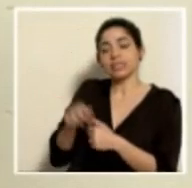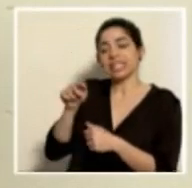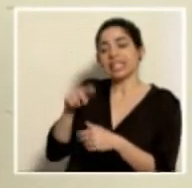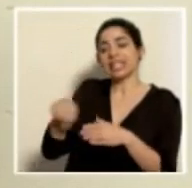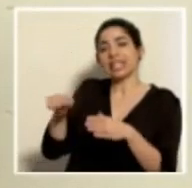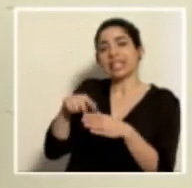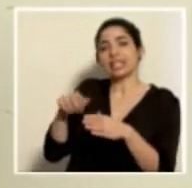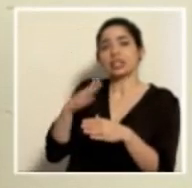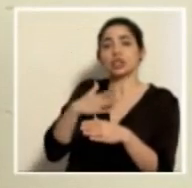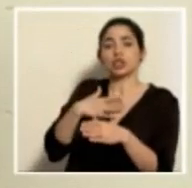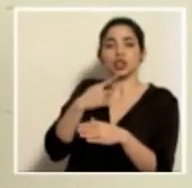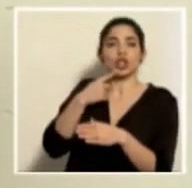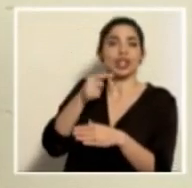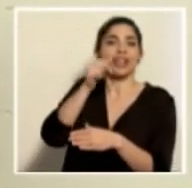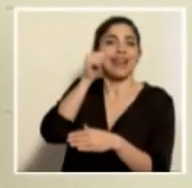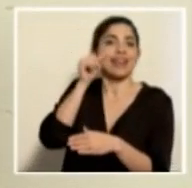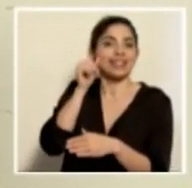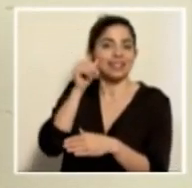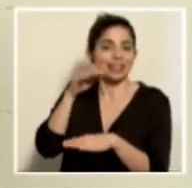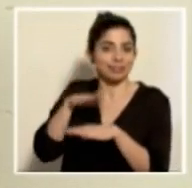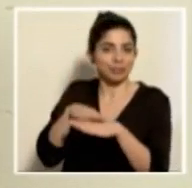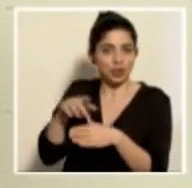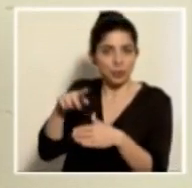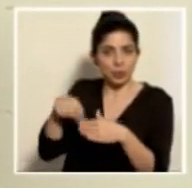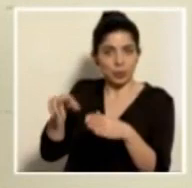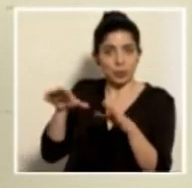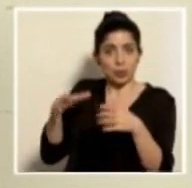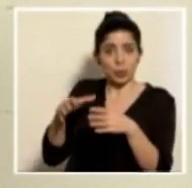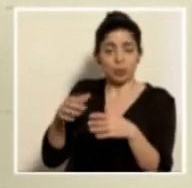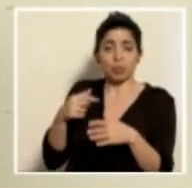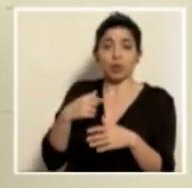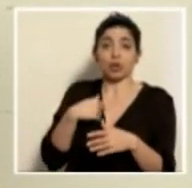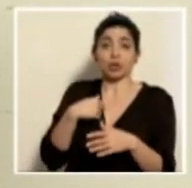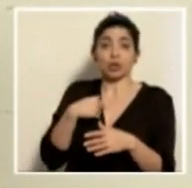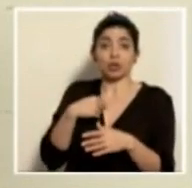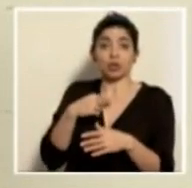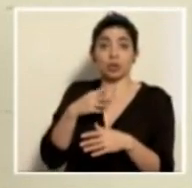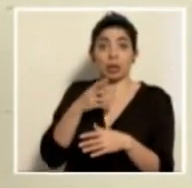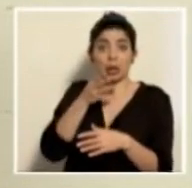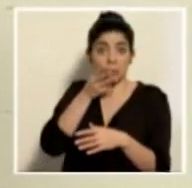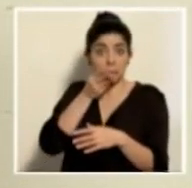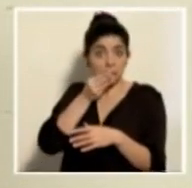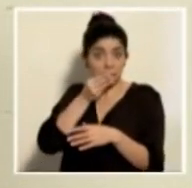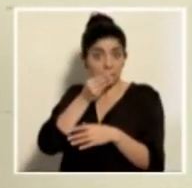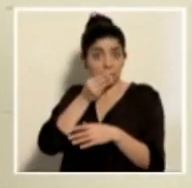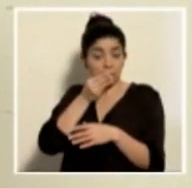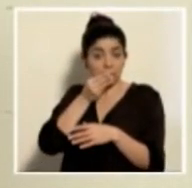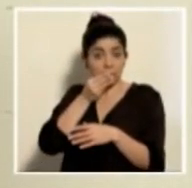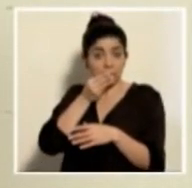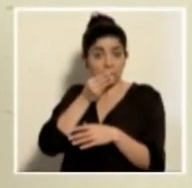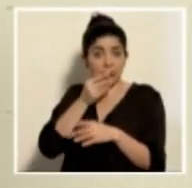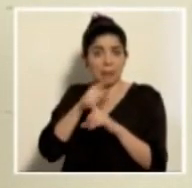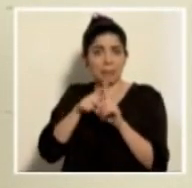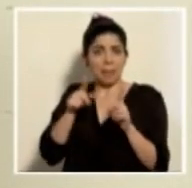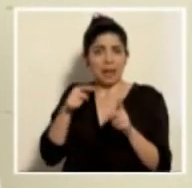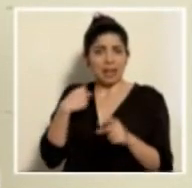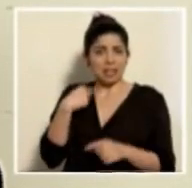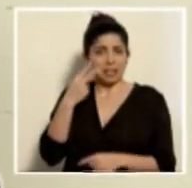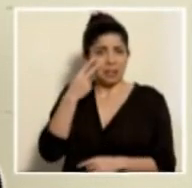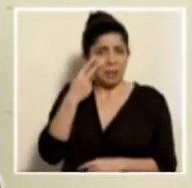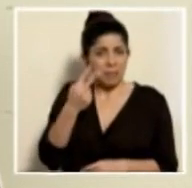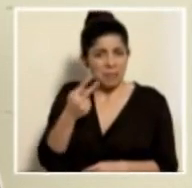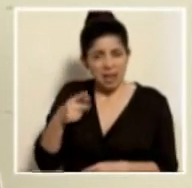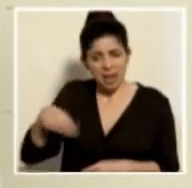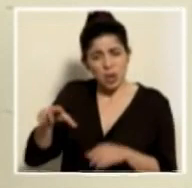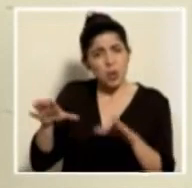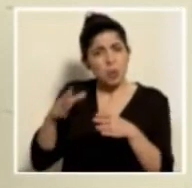corresponde a lo que yo señalaba ayer, y yo no lo señalaría si no viera que ese